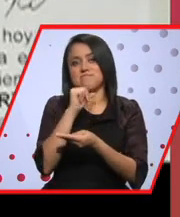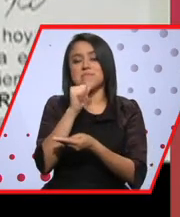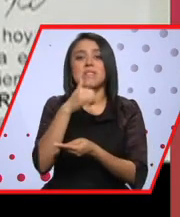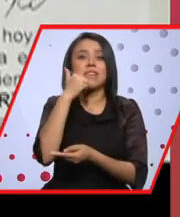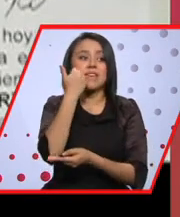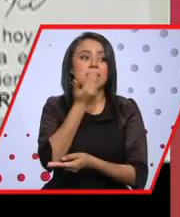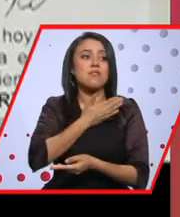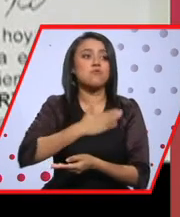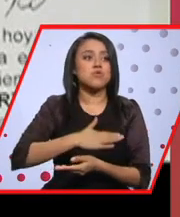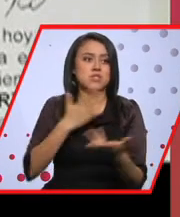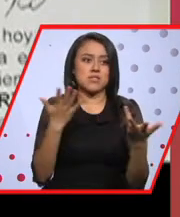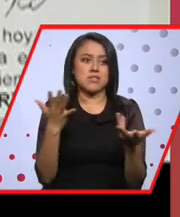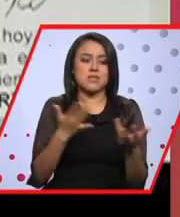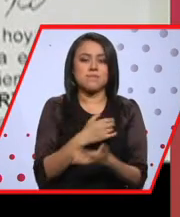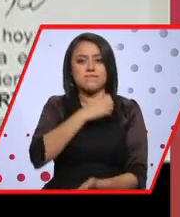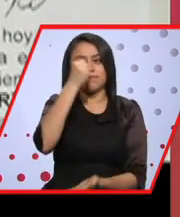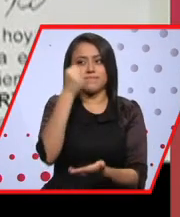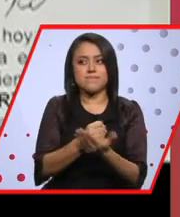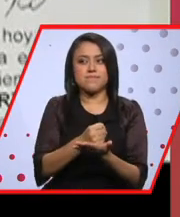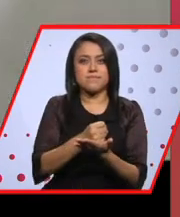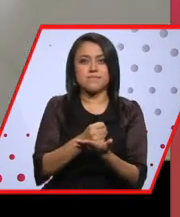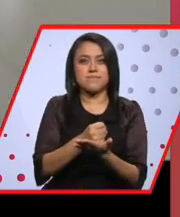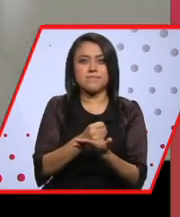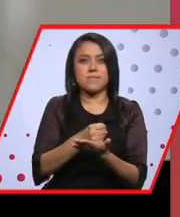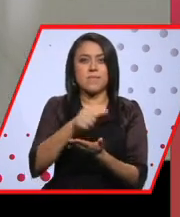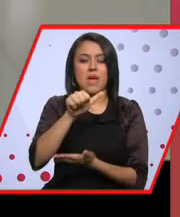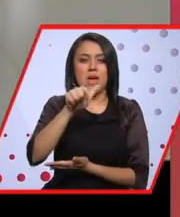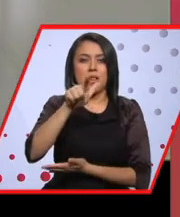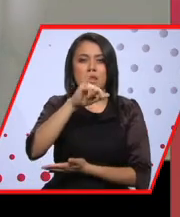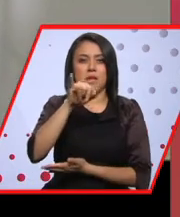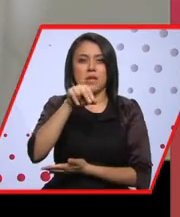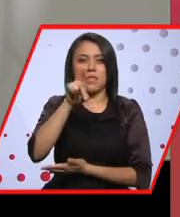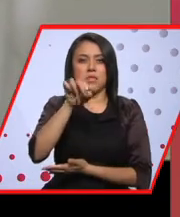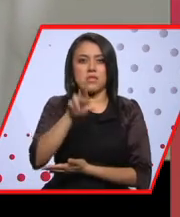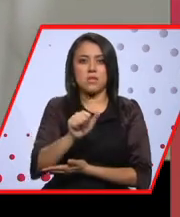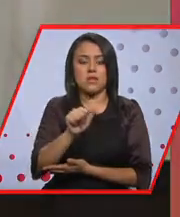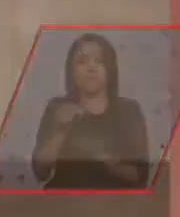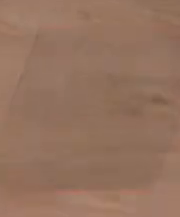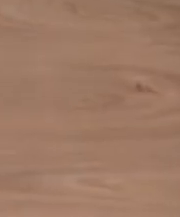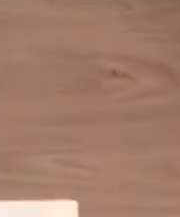exige justicia. Para quien corresponda a Jalisco, Alejandra Gómez.